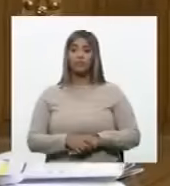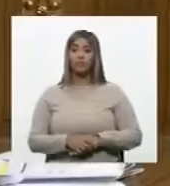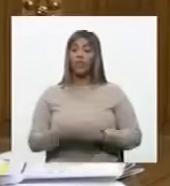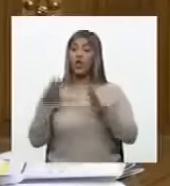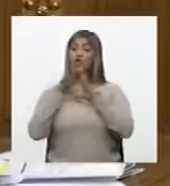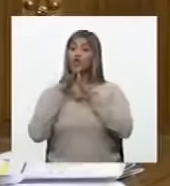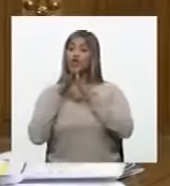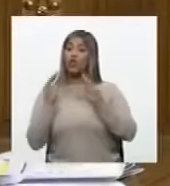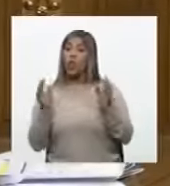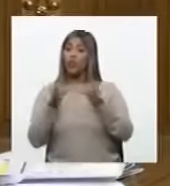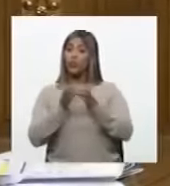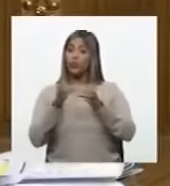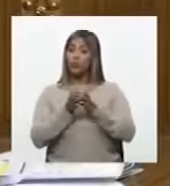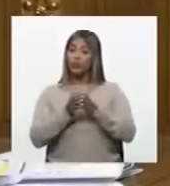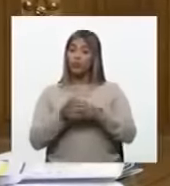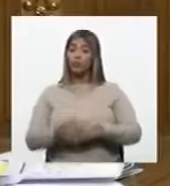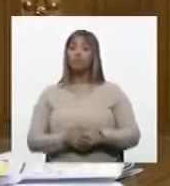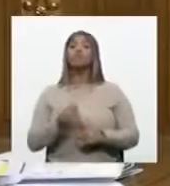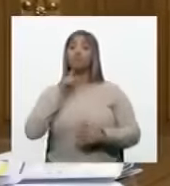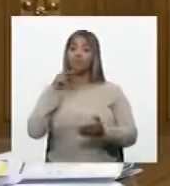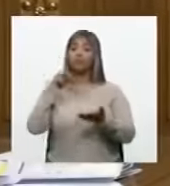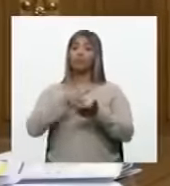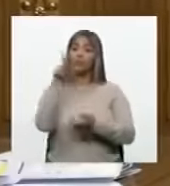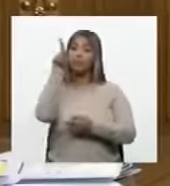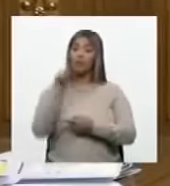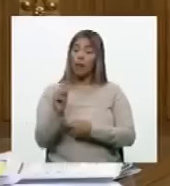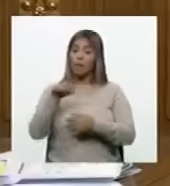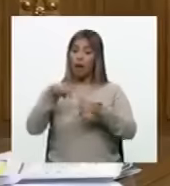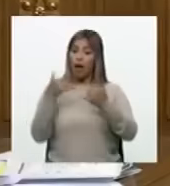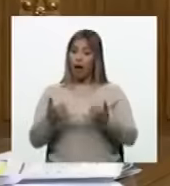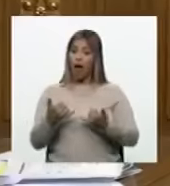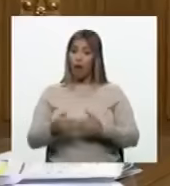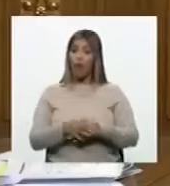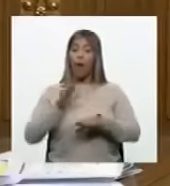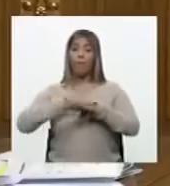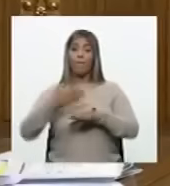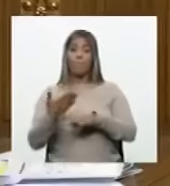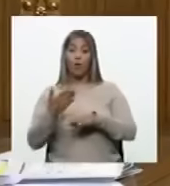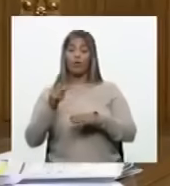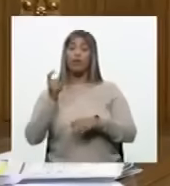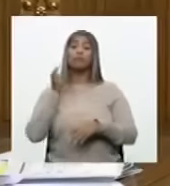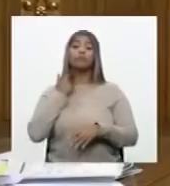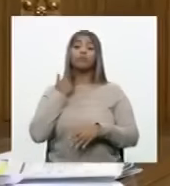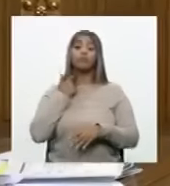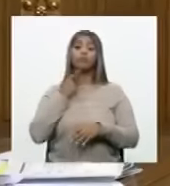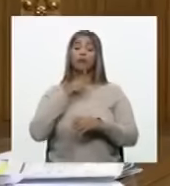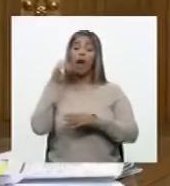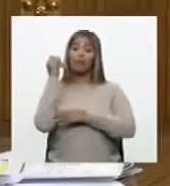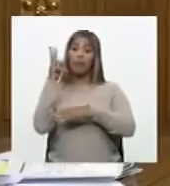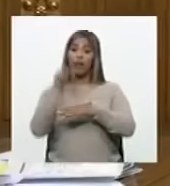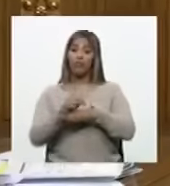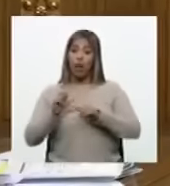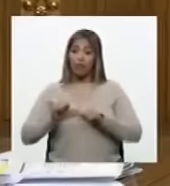Todas las juntas directivas, incluyendo la junta directiva actual, porque vencido el periodo de la Asamblea Nacional, mantienen la